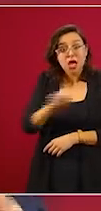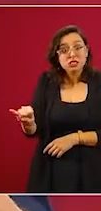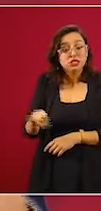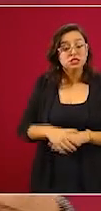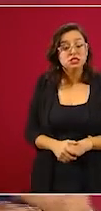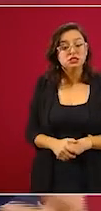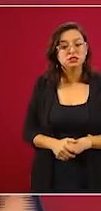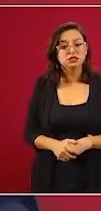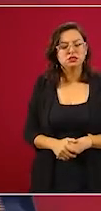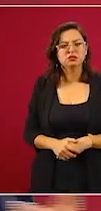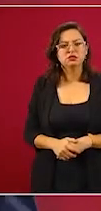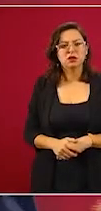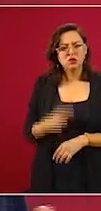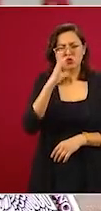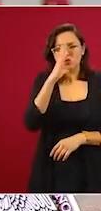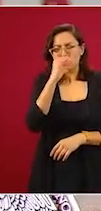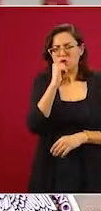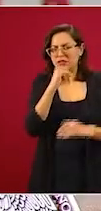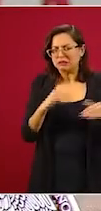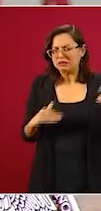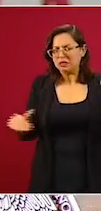que no podemos compartir